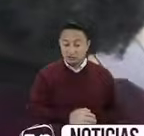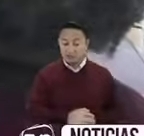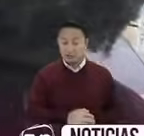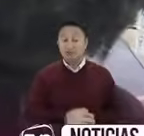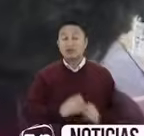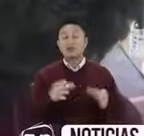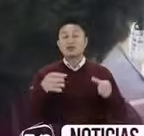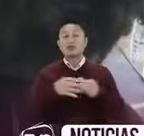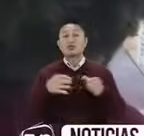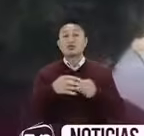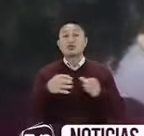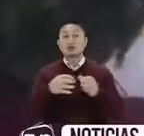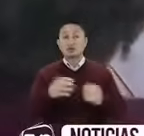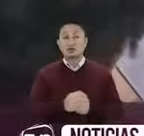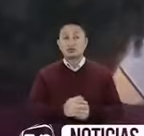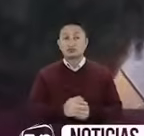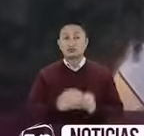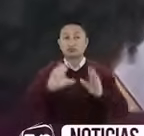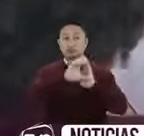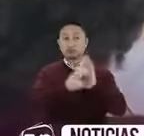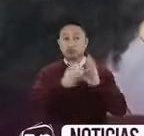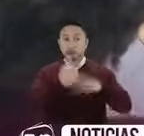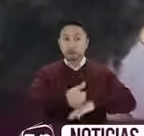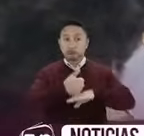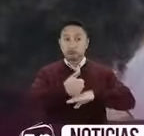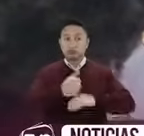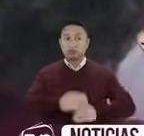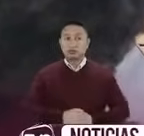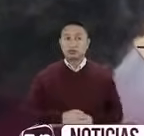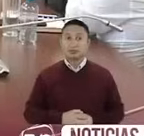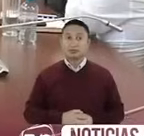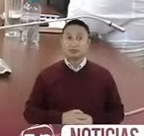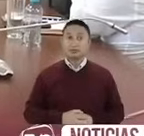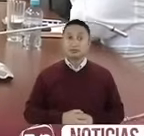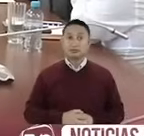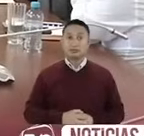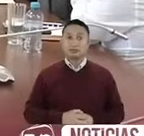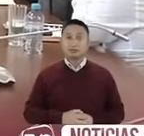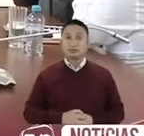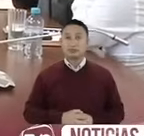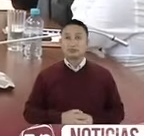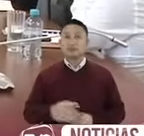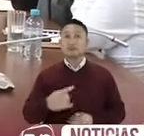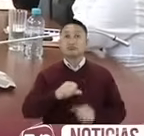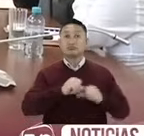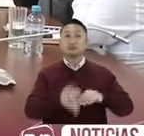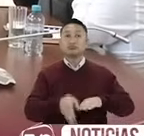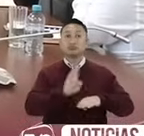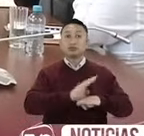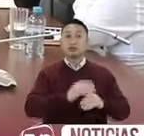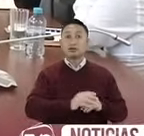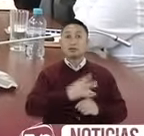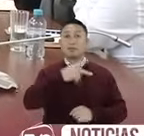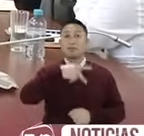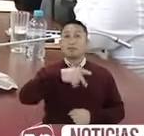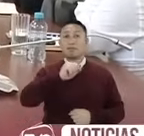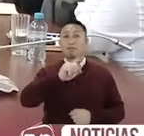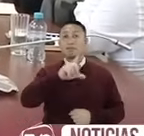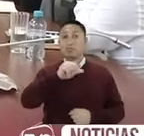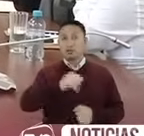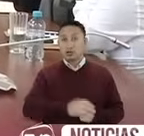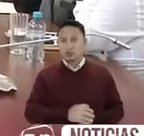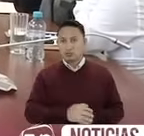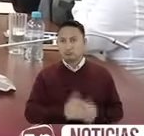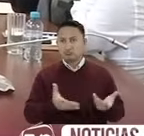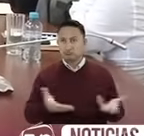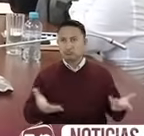Garantías Constitucionales de la Asamblea Nacional. La legisladora Paola Cabezas anunció que impulsará un proceso